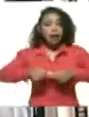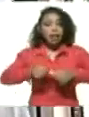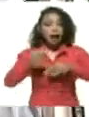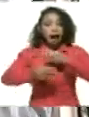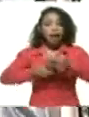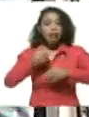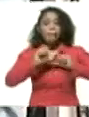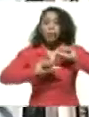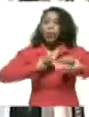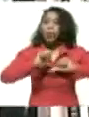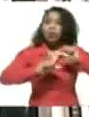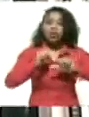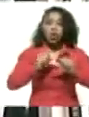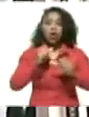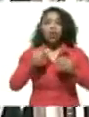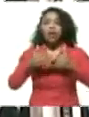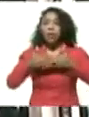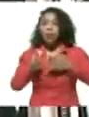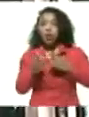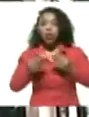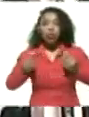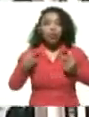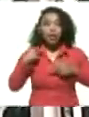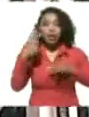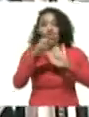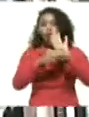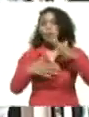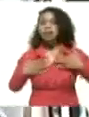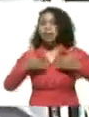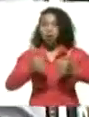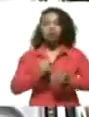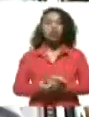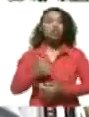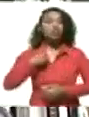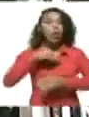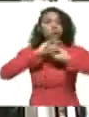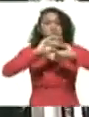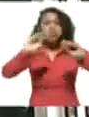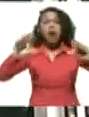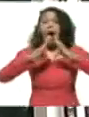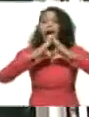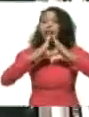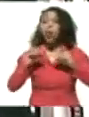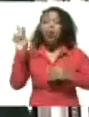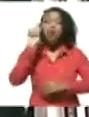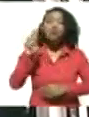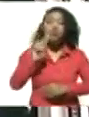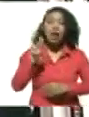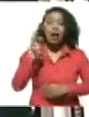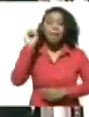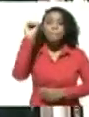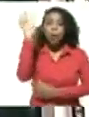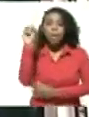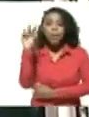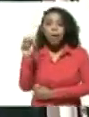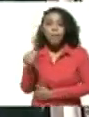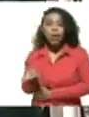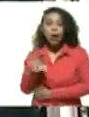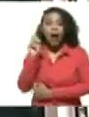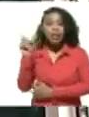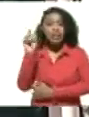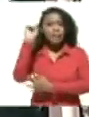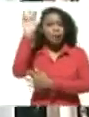proceso de flexibilización con medidas de bioseguridad y yo llamo a todos a usar el semáforo el semáforo